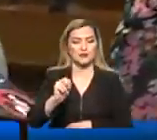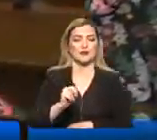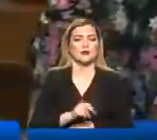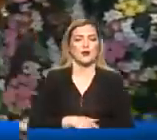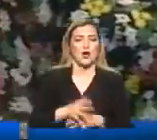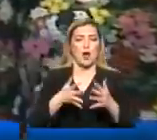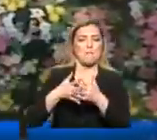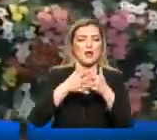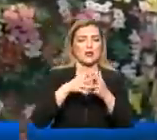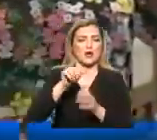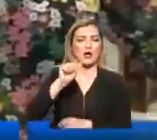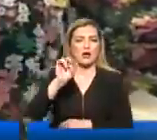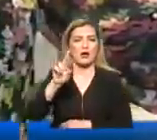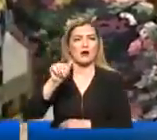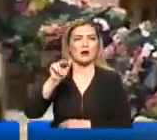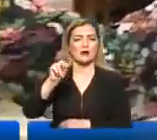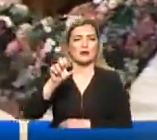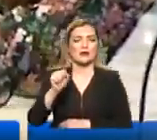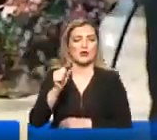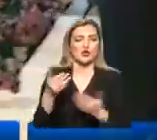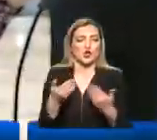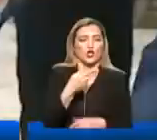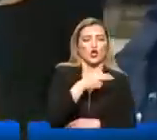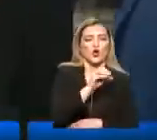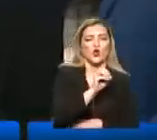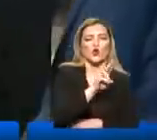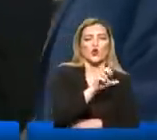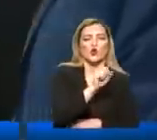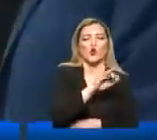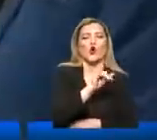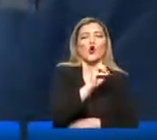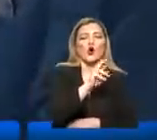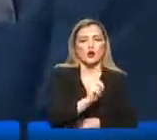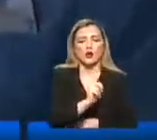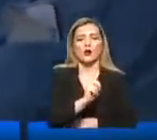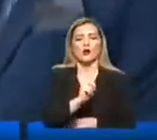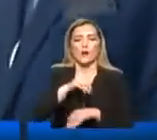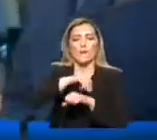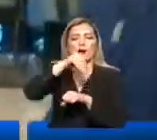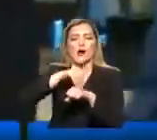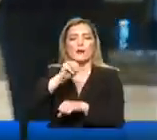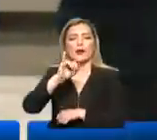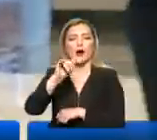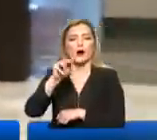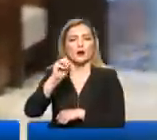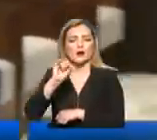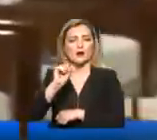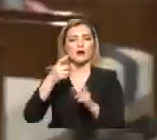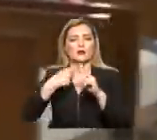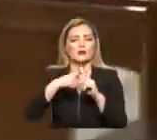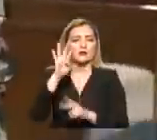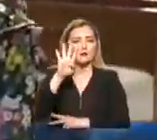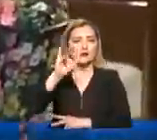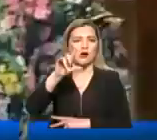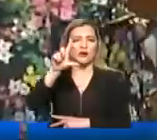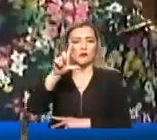American Airlines para vuelos desde la ciudad de Houston y de Miami respectivamente a partir del 4 de junio. Perfecto, muchísimas gracias. Ya escuchamos a las